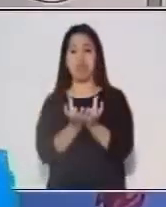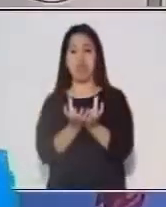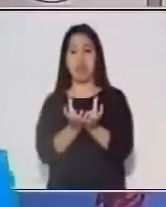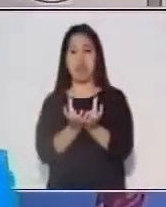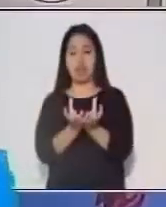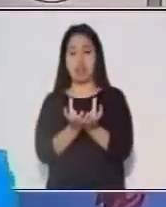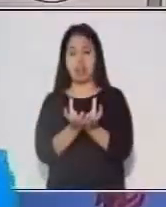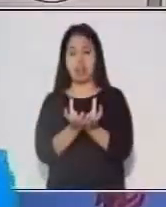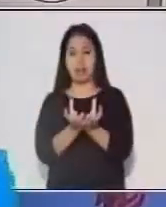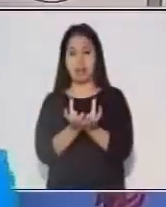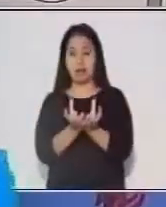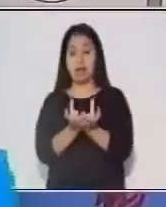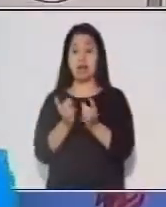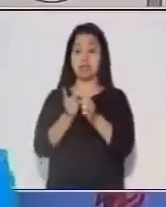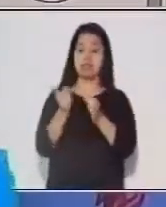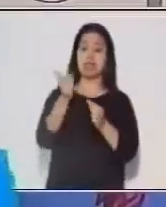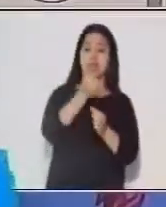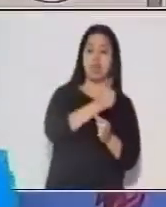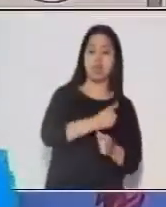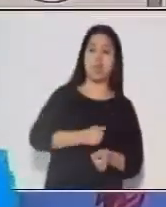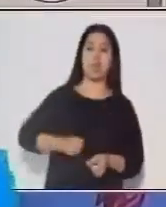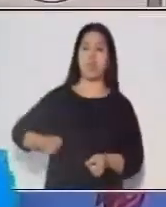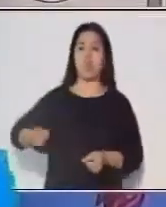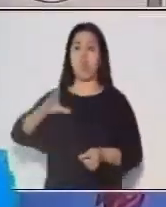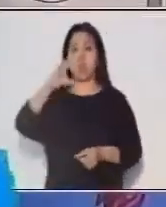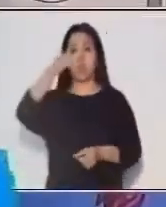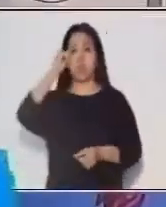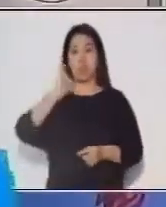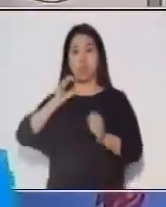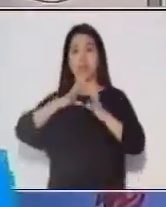elíptica, cuyo eje mayor es de